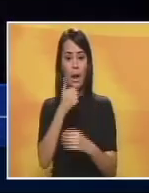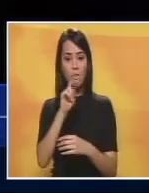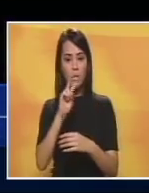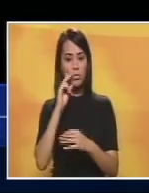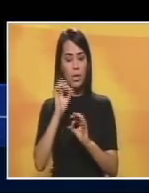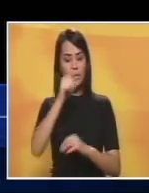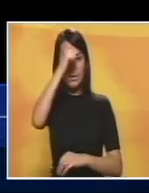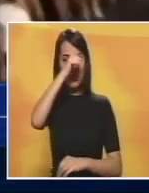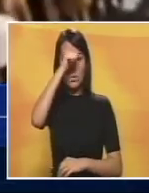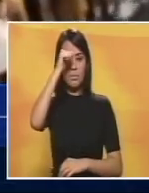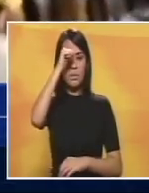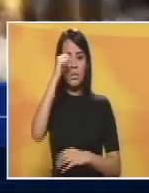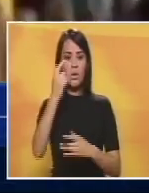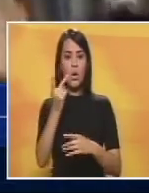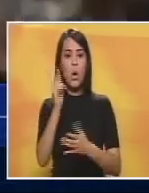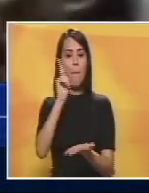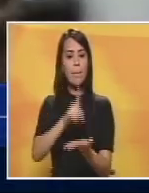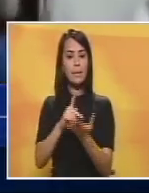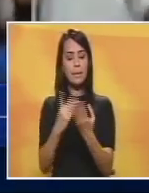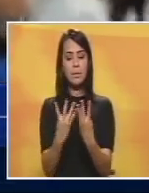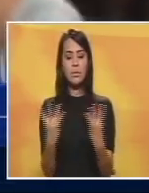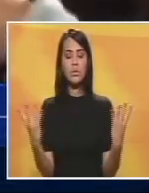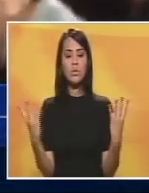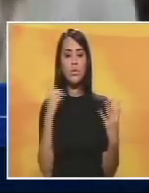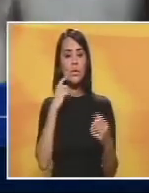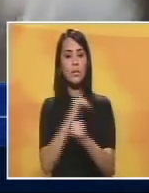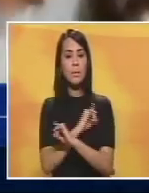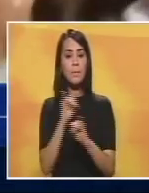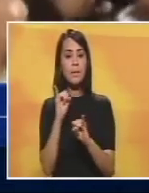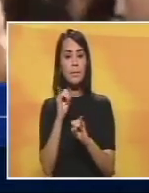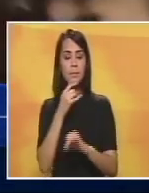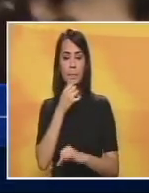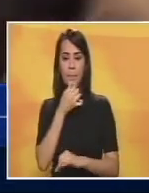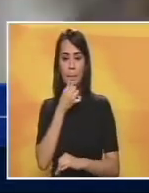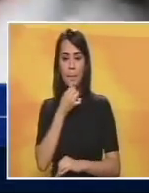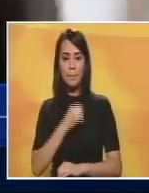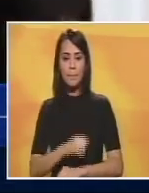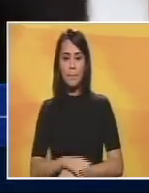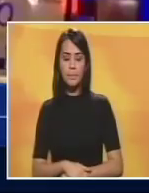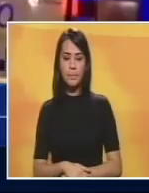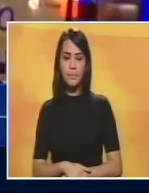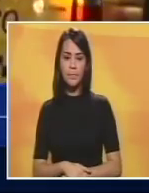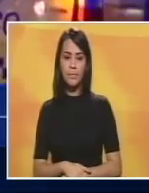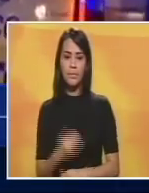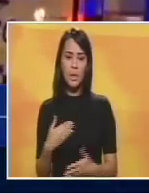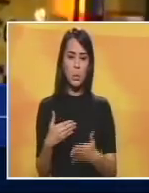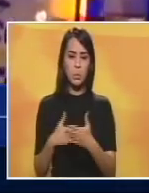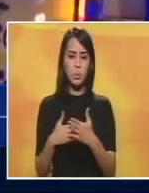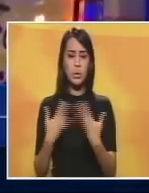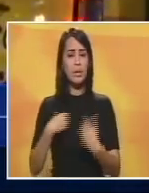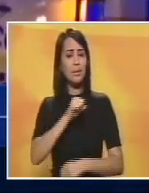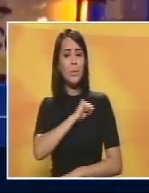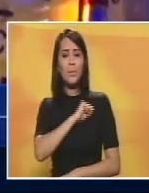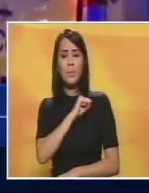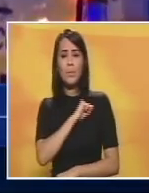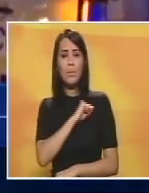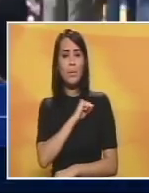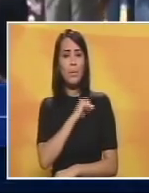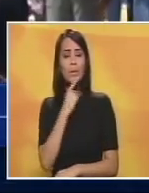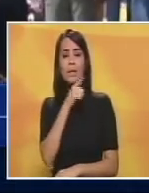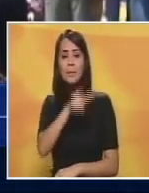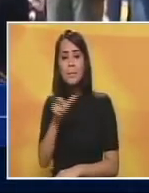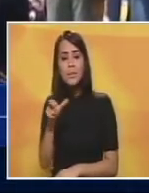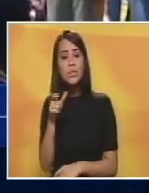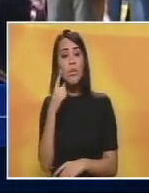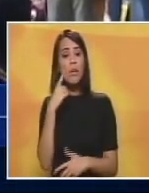en medio de un concierto de un rapero local que cerraba el campeonato o marisquiño. El incidente provocó escenas de pánico, por lo que muchos de los